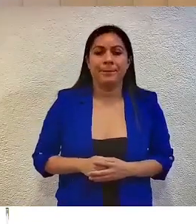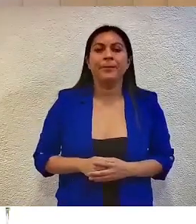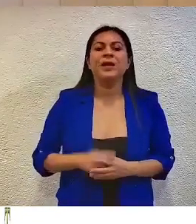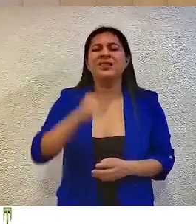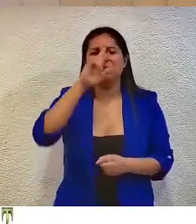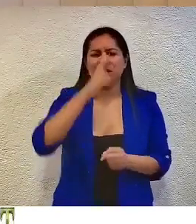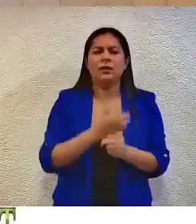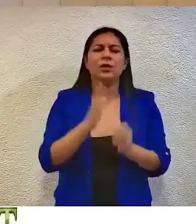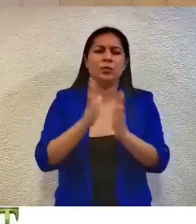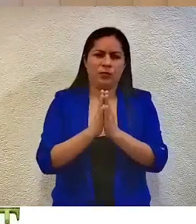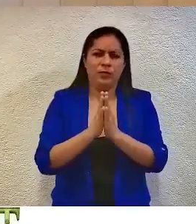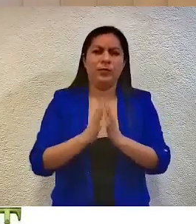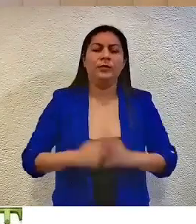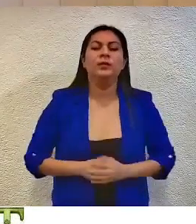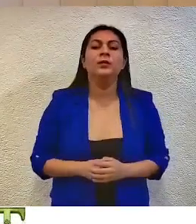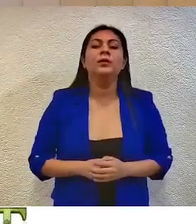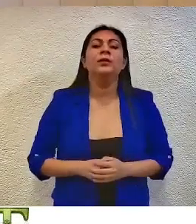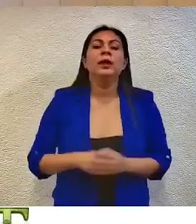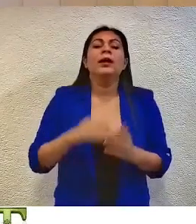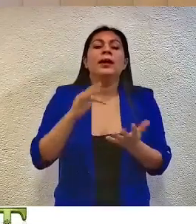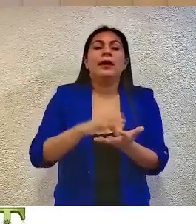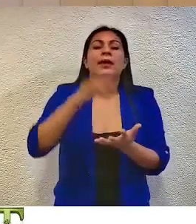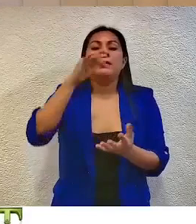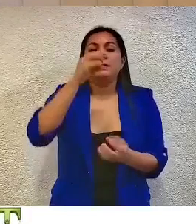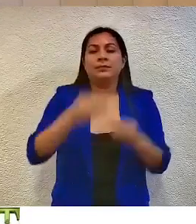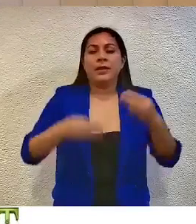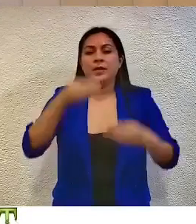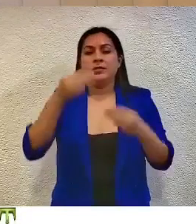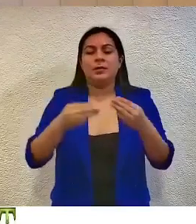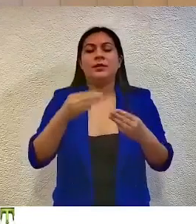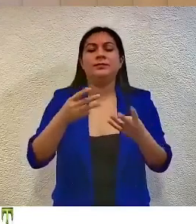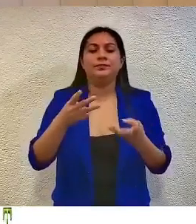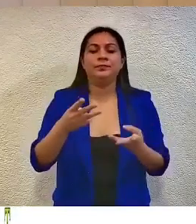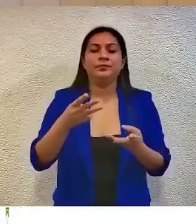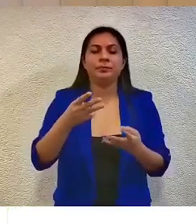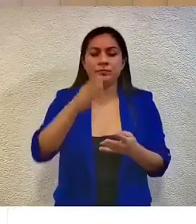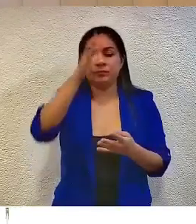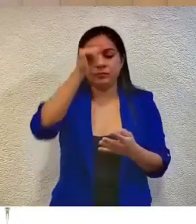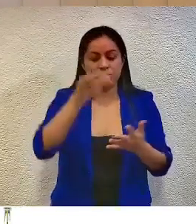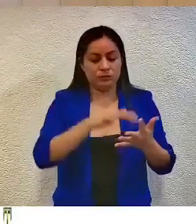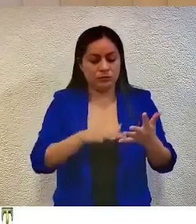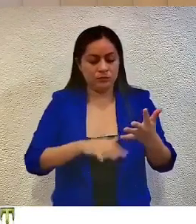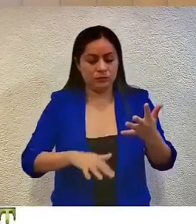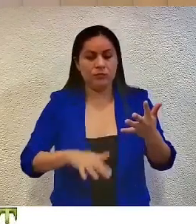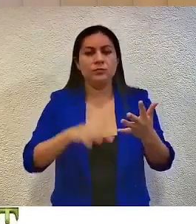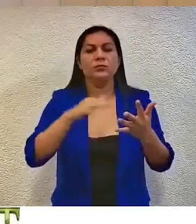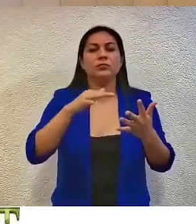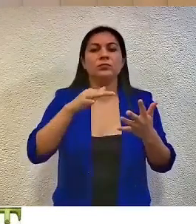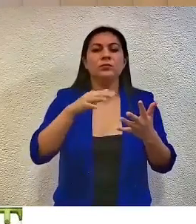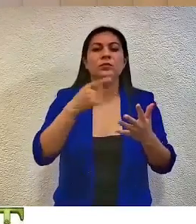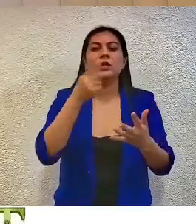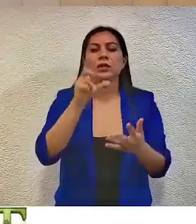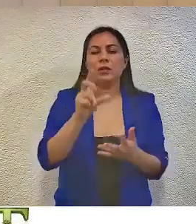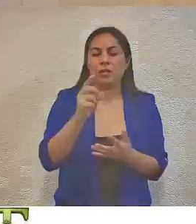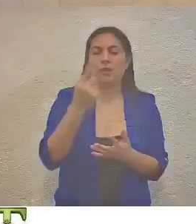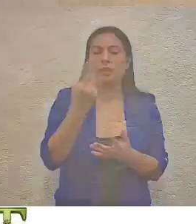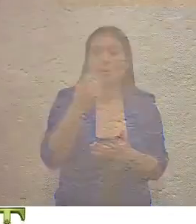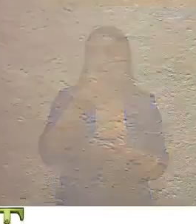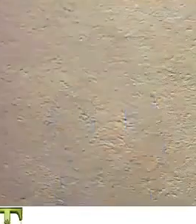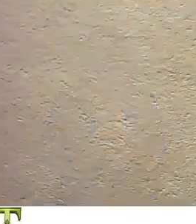Secretario, por favor. Con su autorización, magistrada presidenta, doy cuenta con el proyecto de acuerdo plenario relativo al juicio electoral ciudadano 31 de este